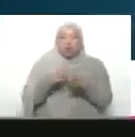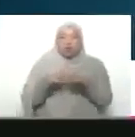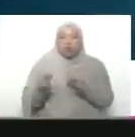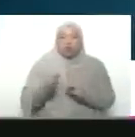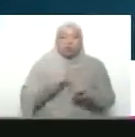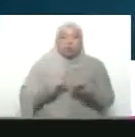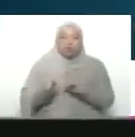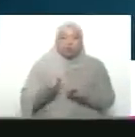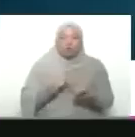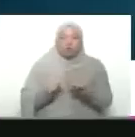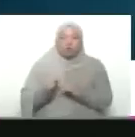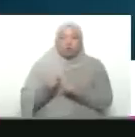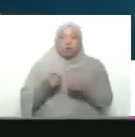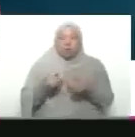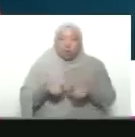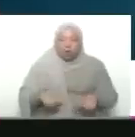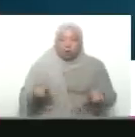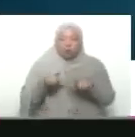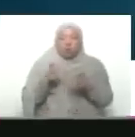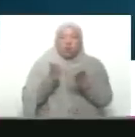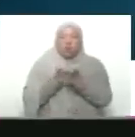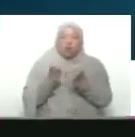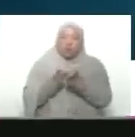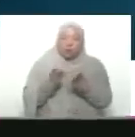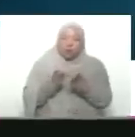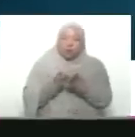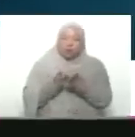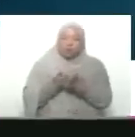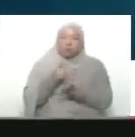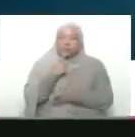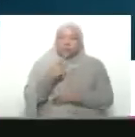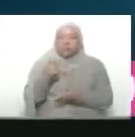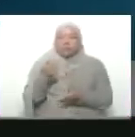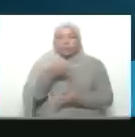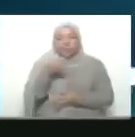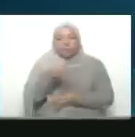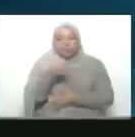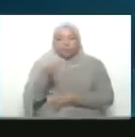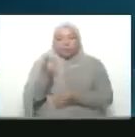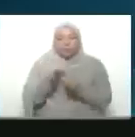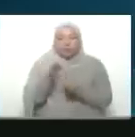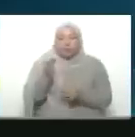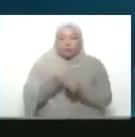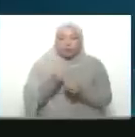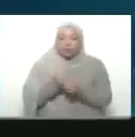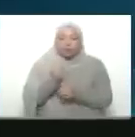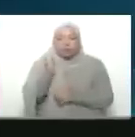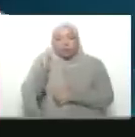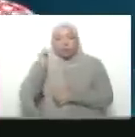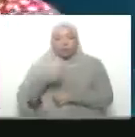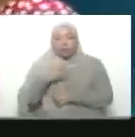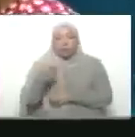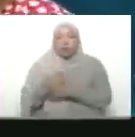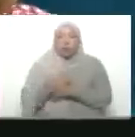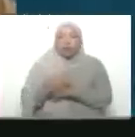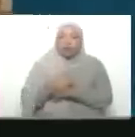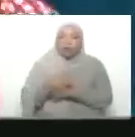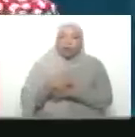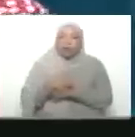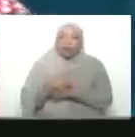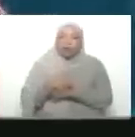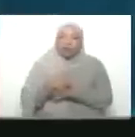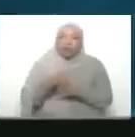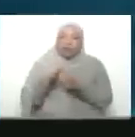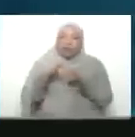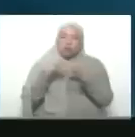movimientos al territorio a la escuela Y de verdad que excelente pues la idea de poder compartir con